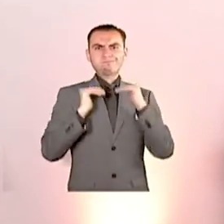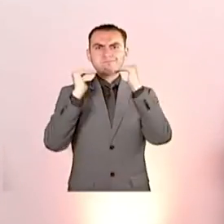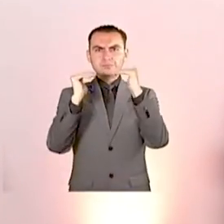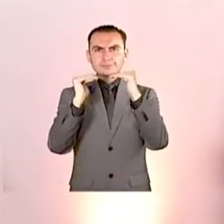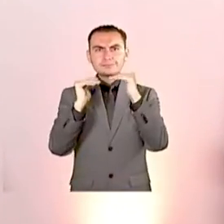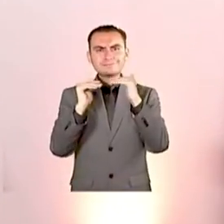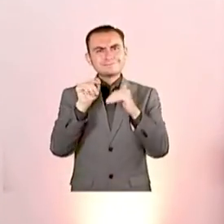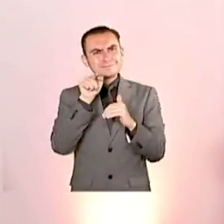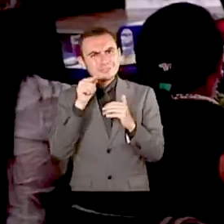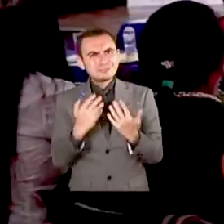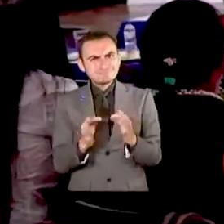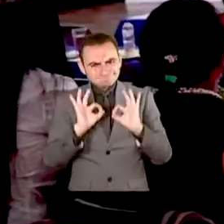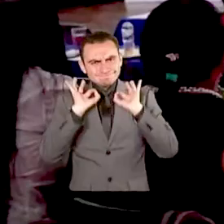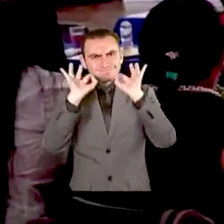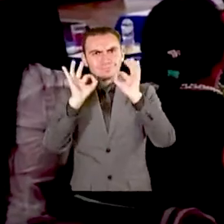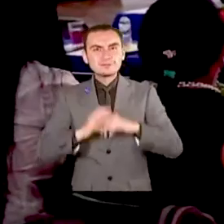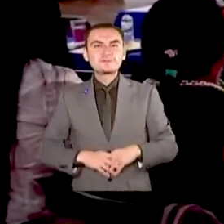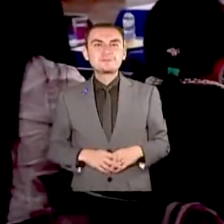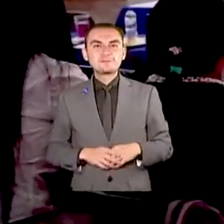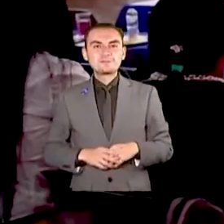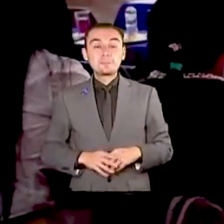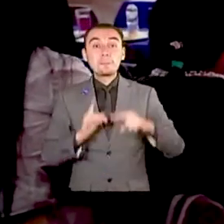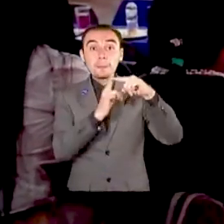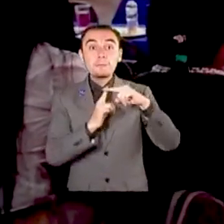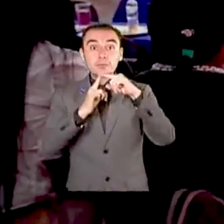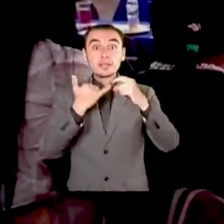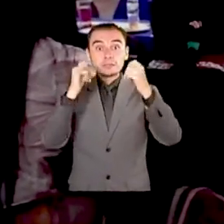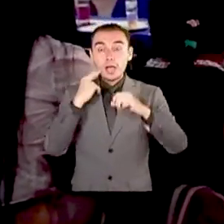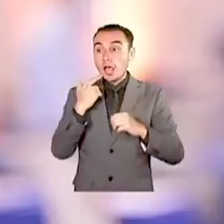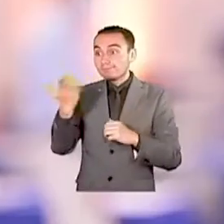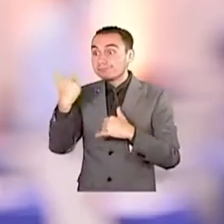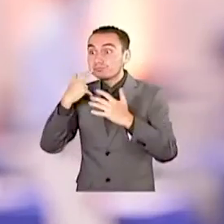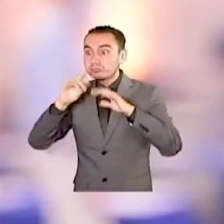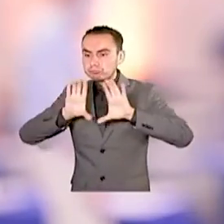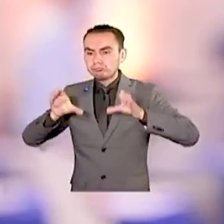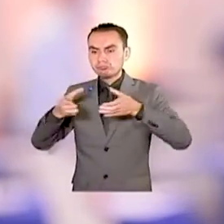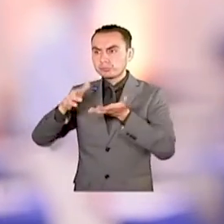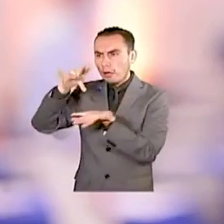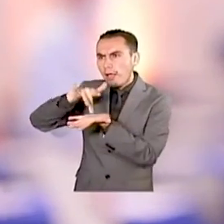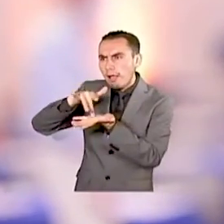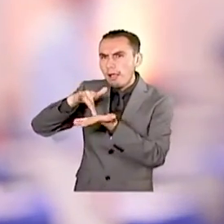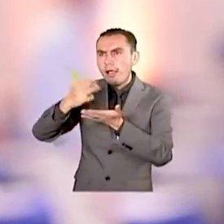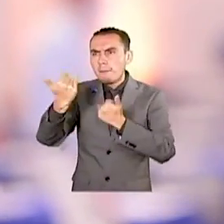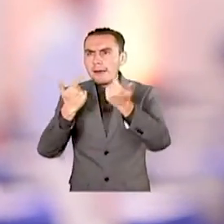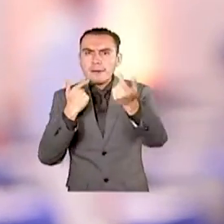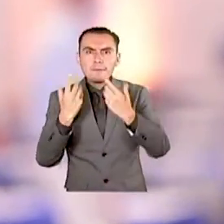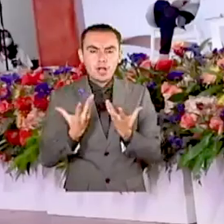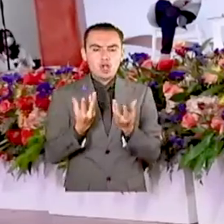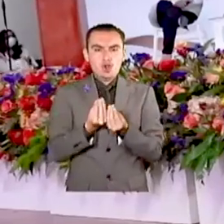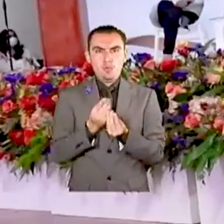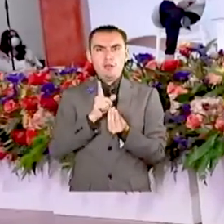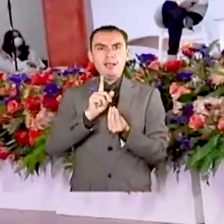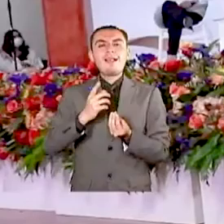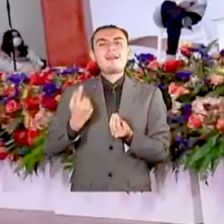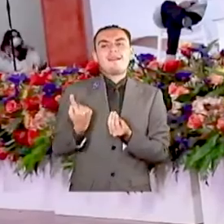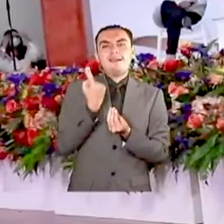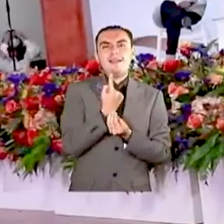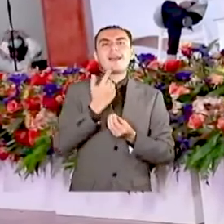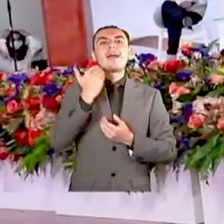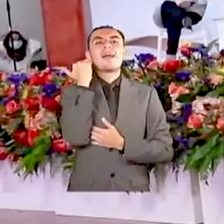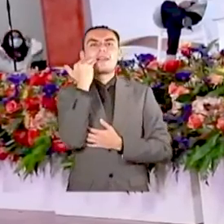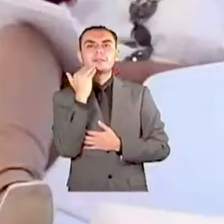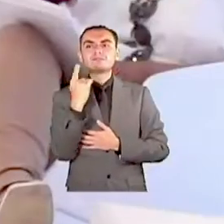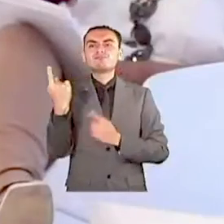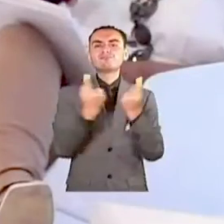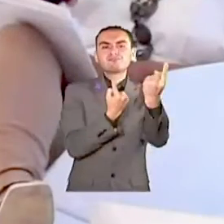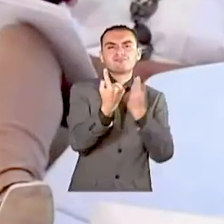es algo muy significativo. La Procuraduría promovió espacios de diálogo con representantes de organizaciones de mujeres y las